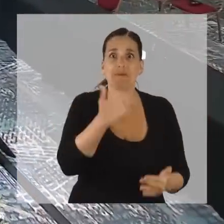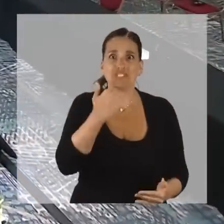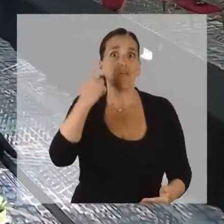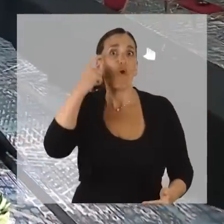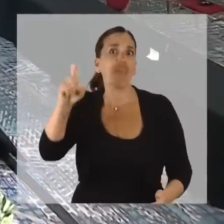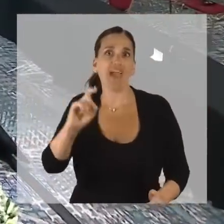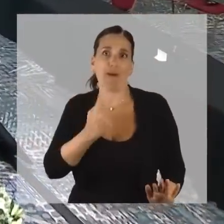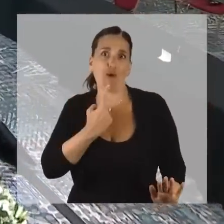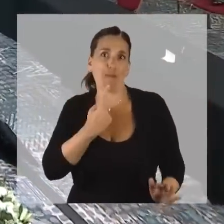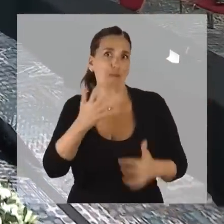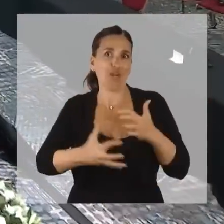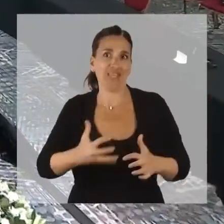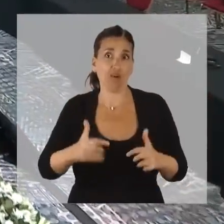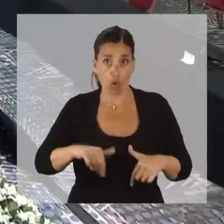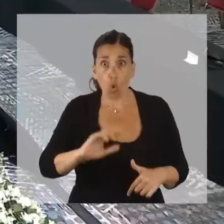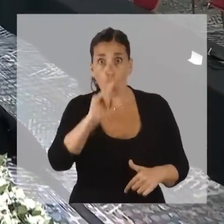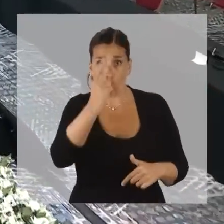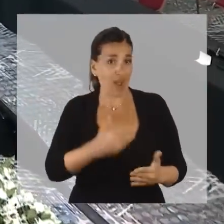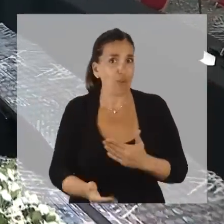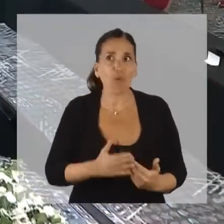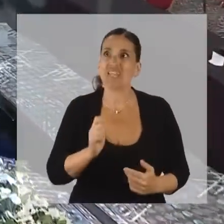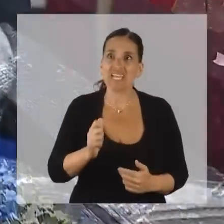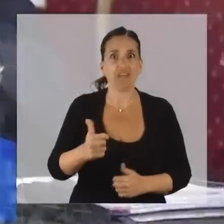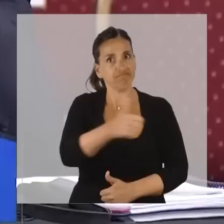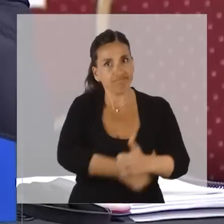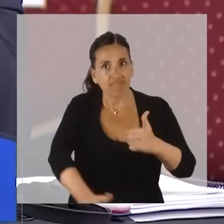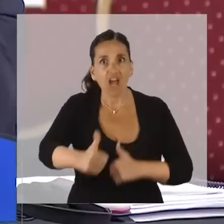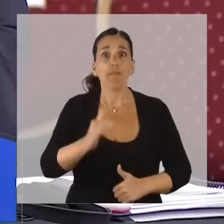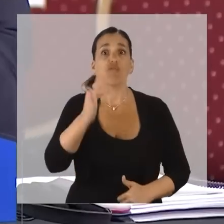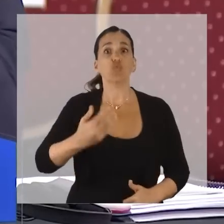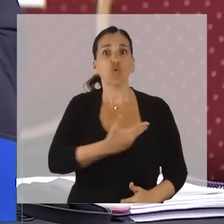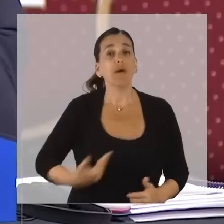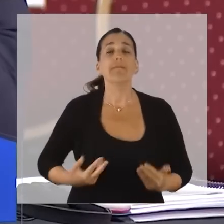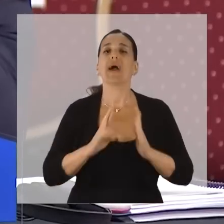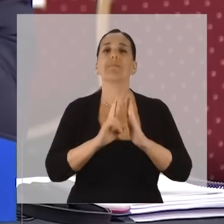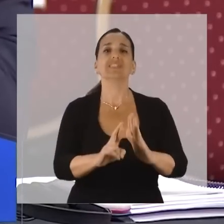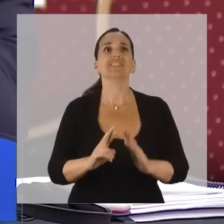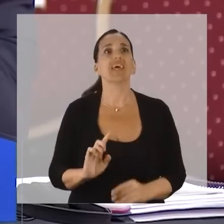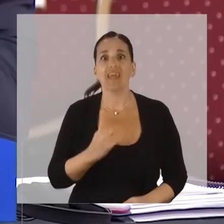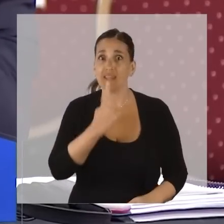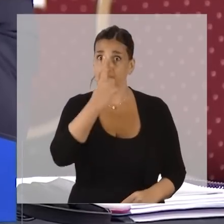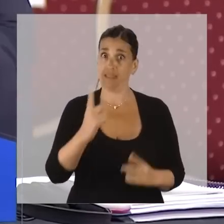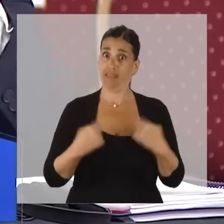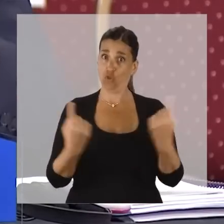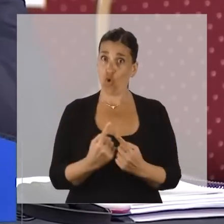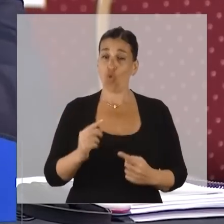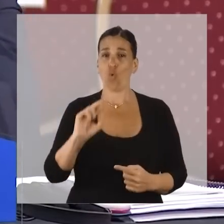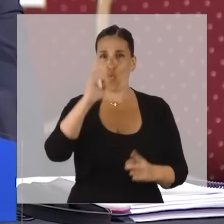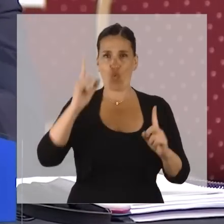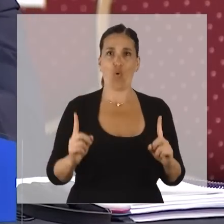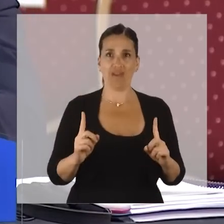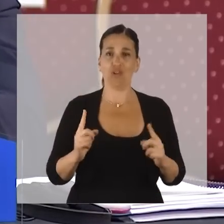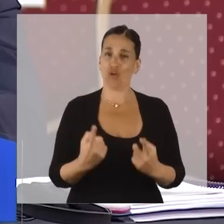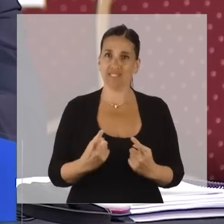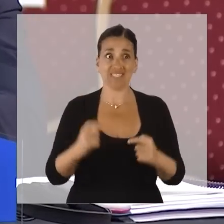ser su ideología sí sé y habla el nombre Uruguay que venga quien venga va a representar los intereses nacionales y va a venir aquí